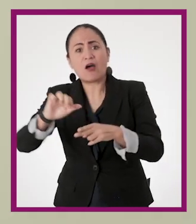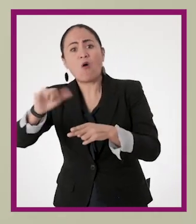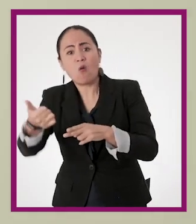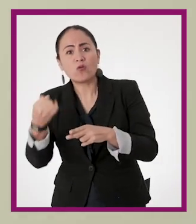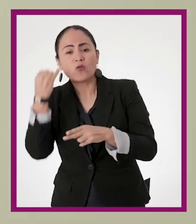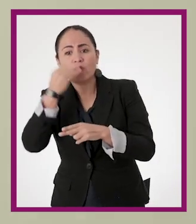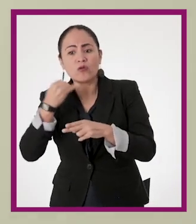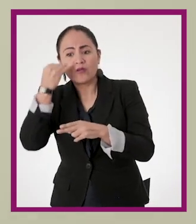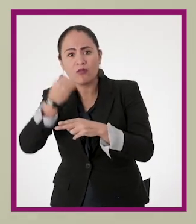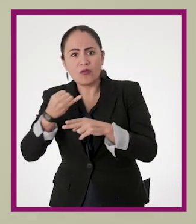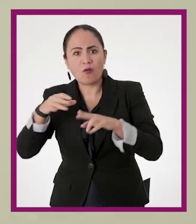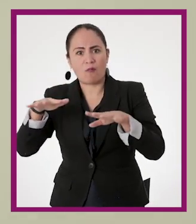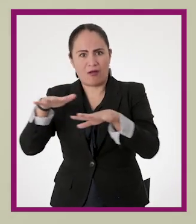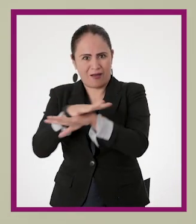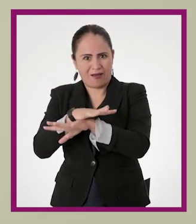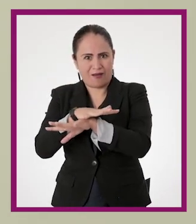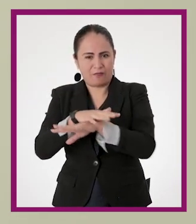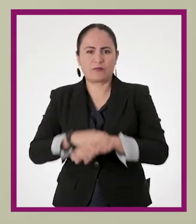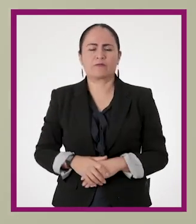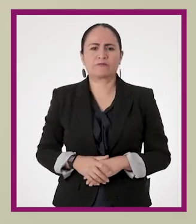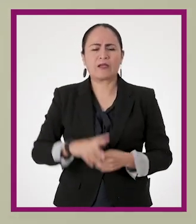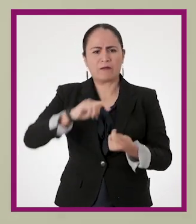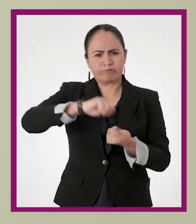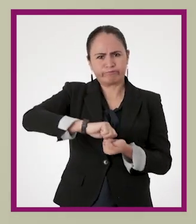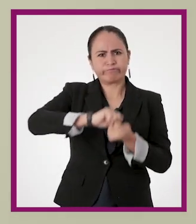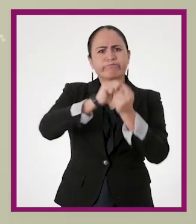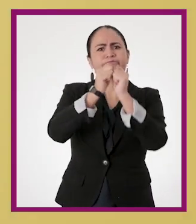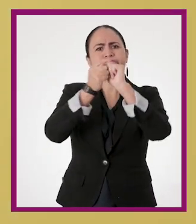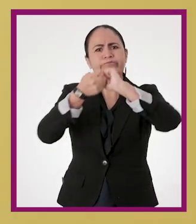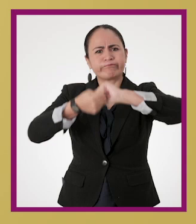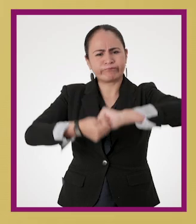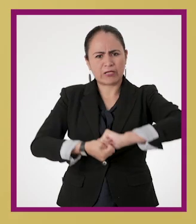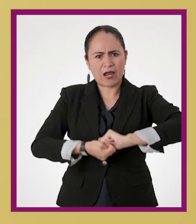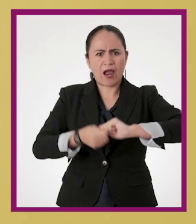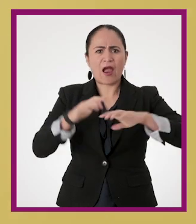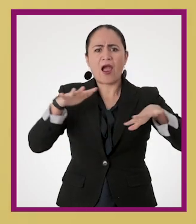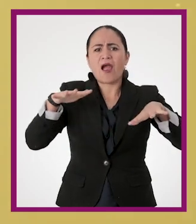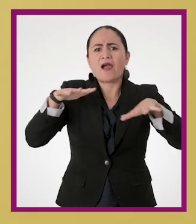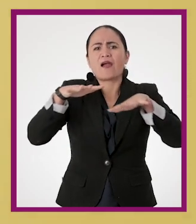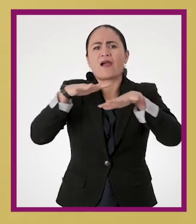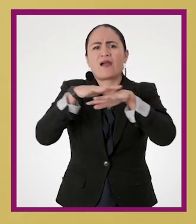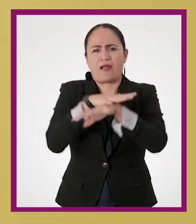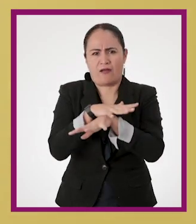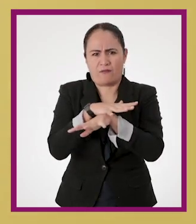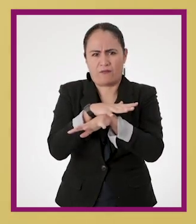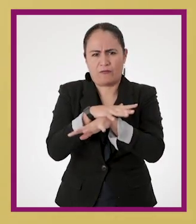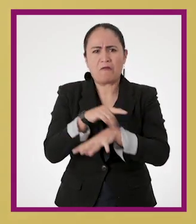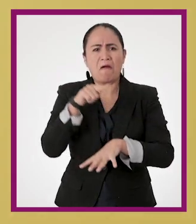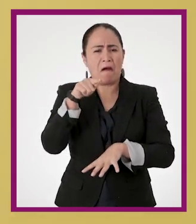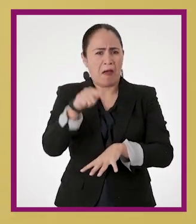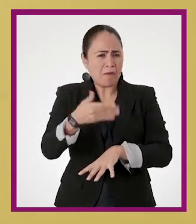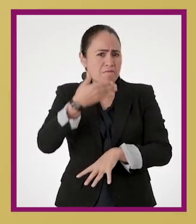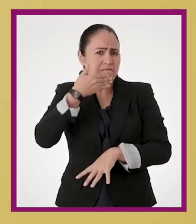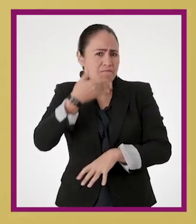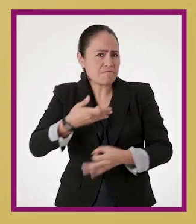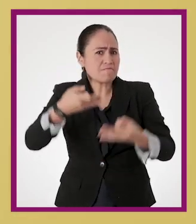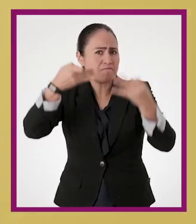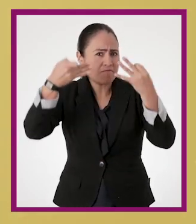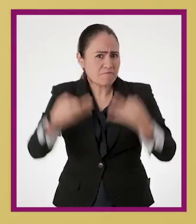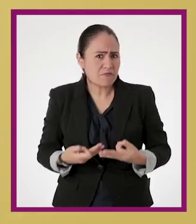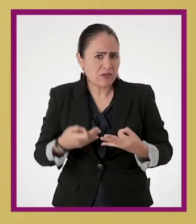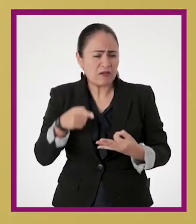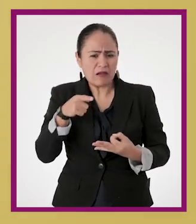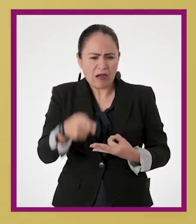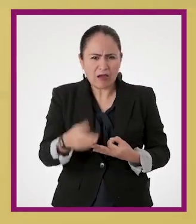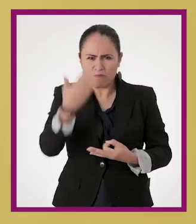la morada que habrá de acogerlos. El arte de traducir es el arte de la mudanza. Quien se propone traducir